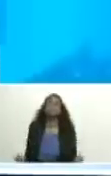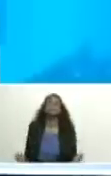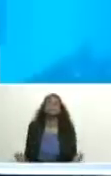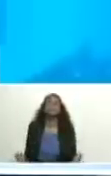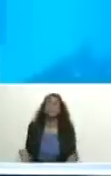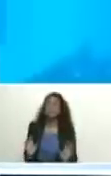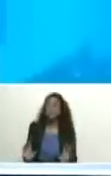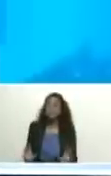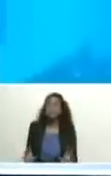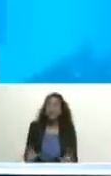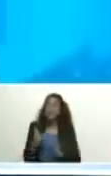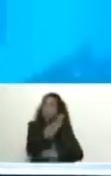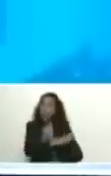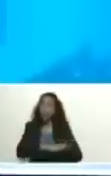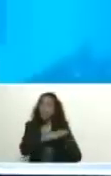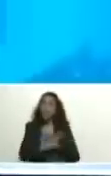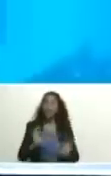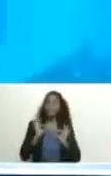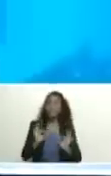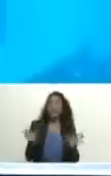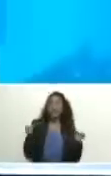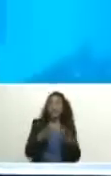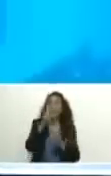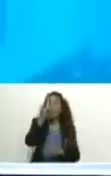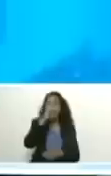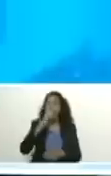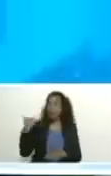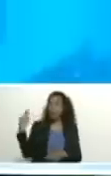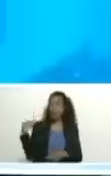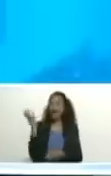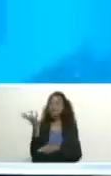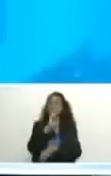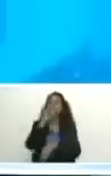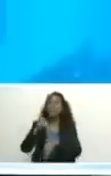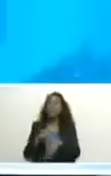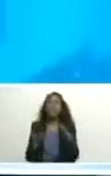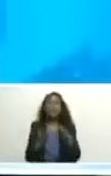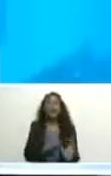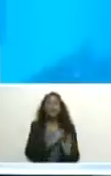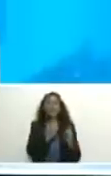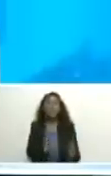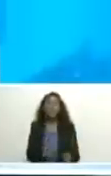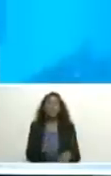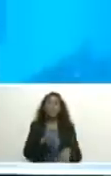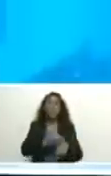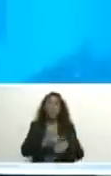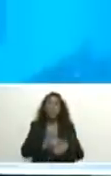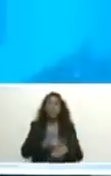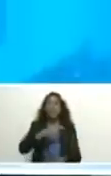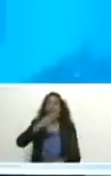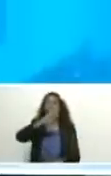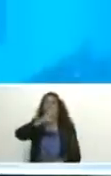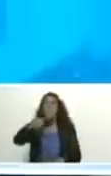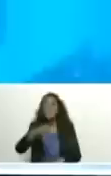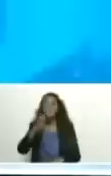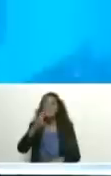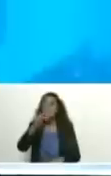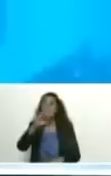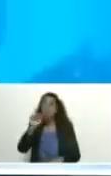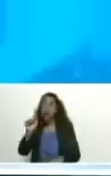Esequibo. Hay una comisión especial nombrada hace un año por la Asamblea Nacional que preside el doctor Germán Escarrá, el diputado Germán